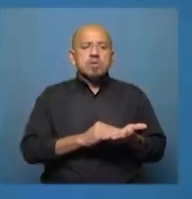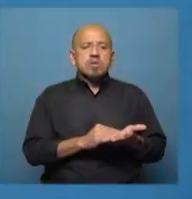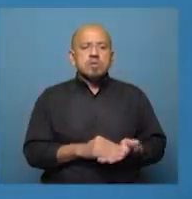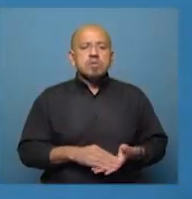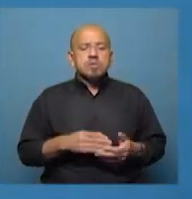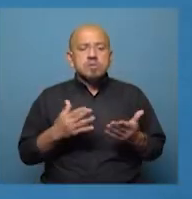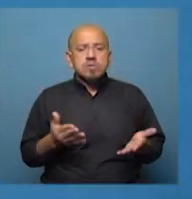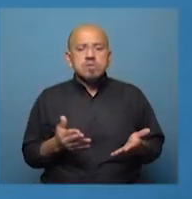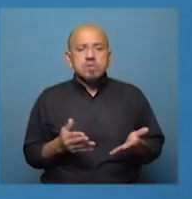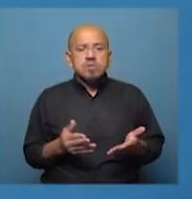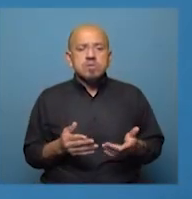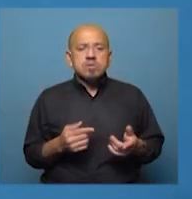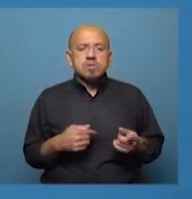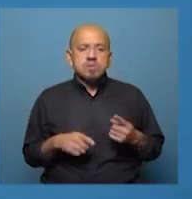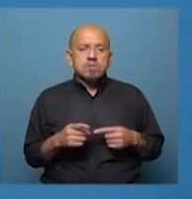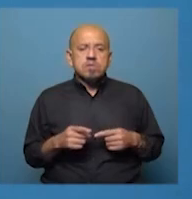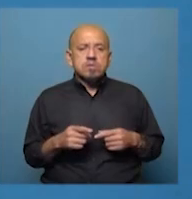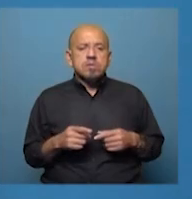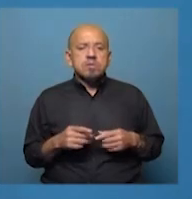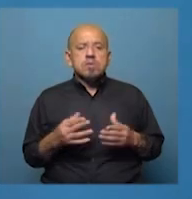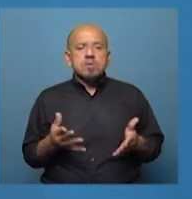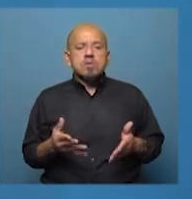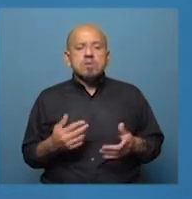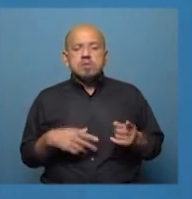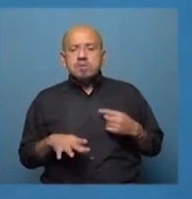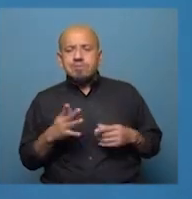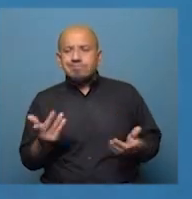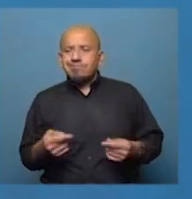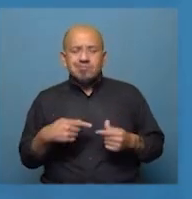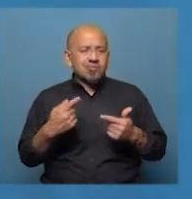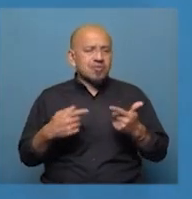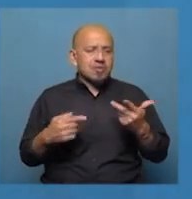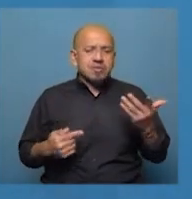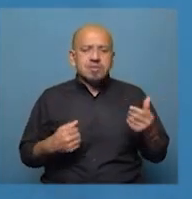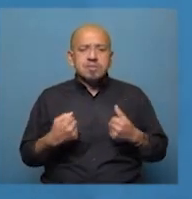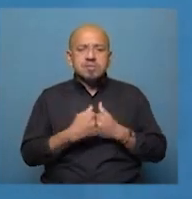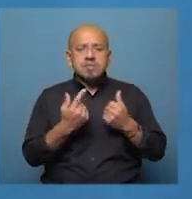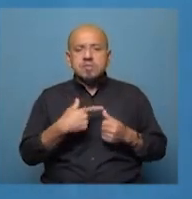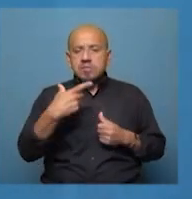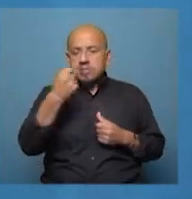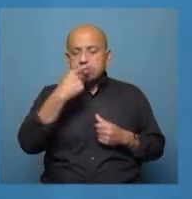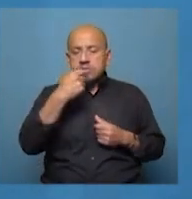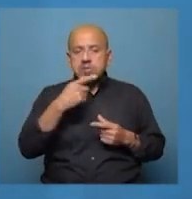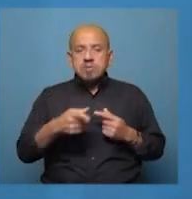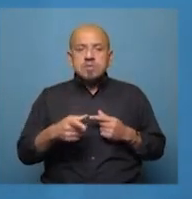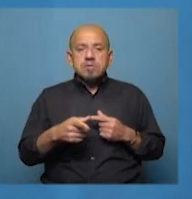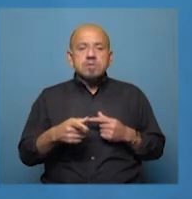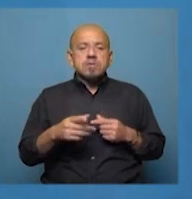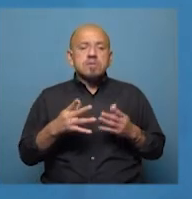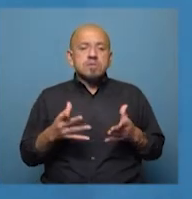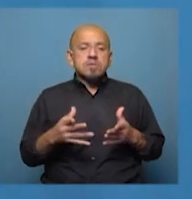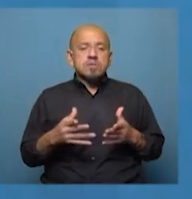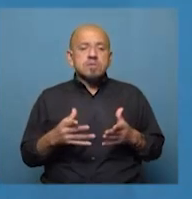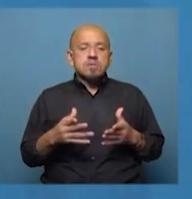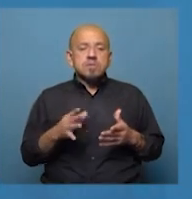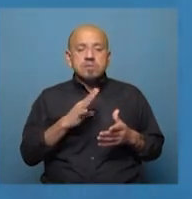es increíble entonces irregularidades improvisación y negación los medicamentos son parte es una perla más